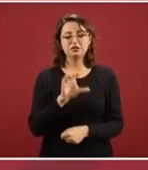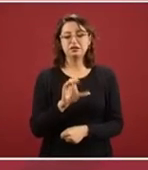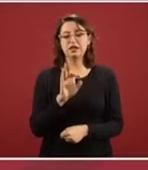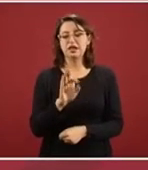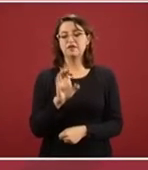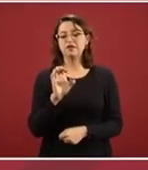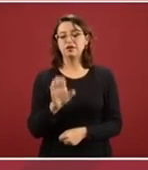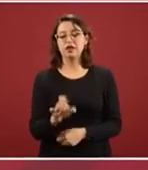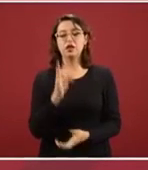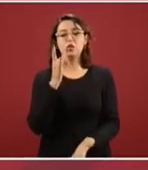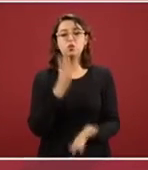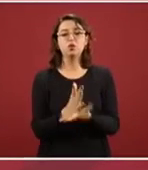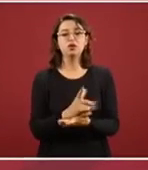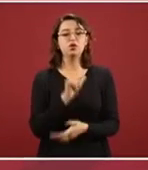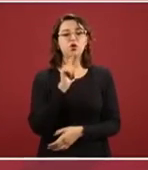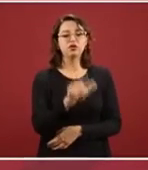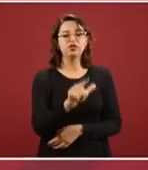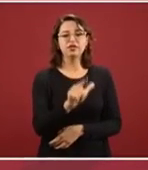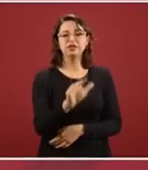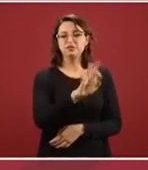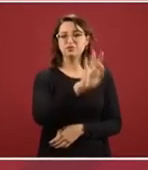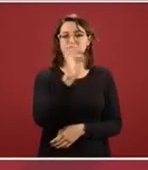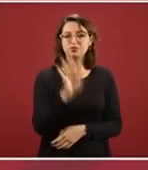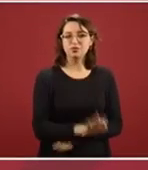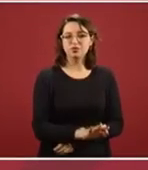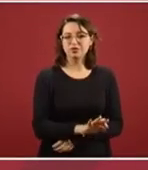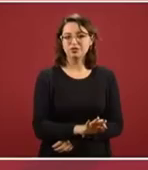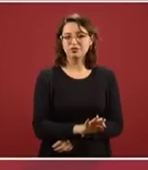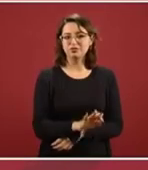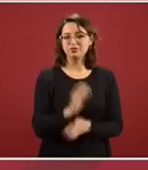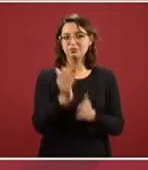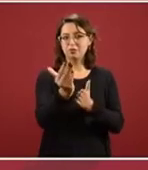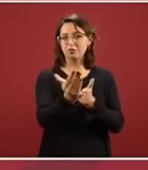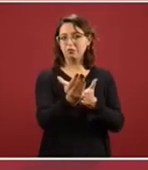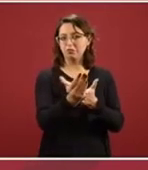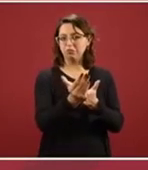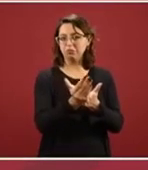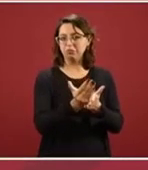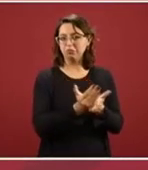más el 17% del mercado nacional.